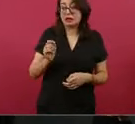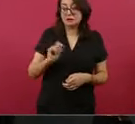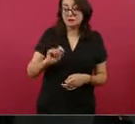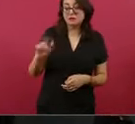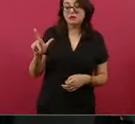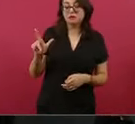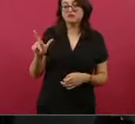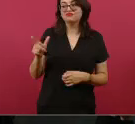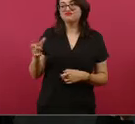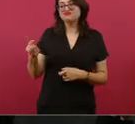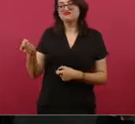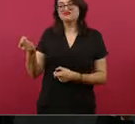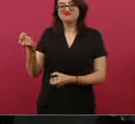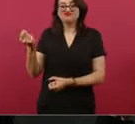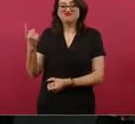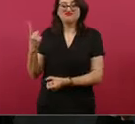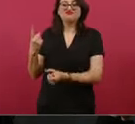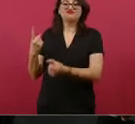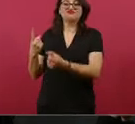Es importante